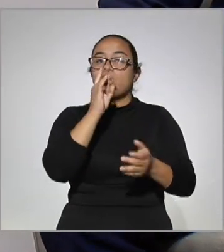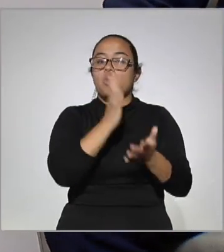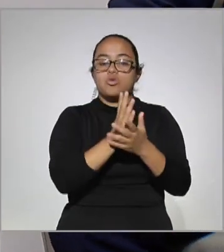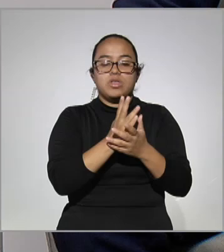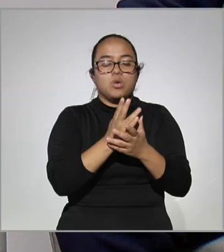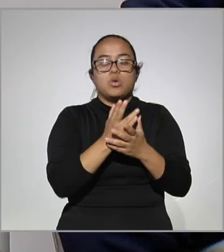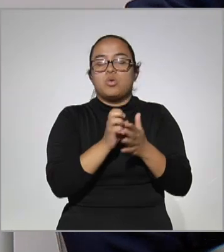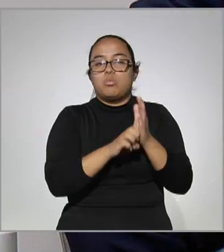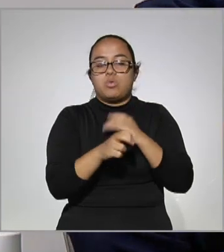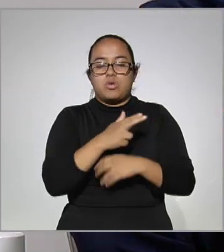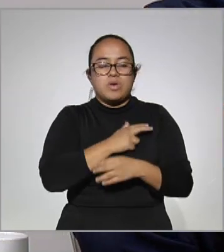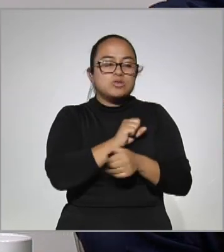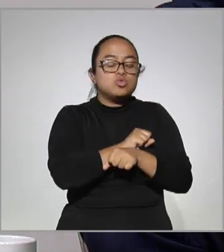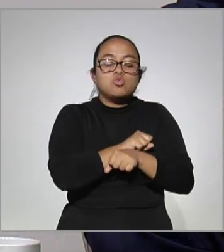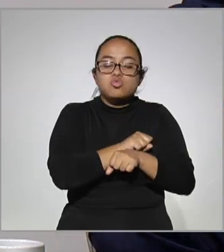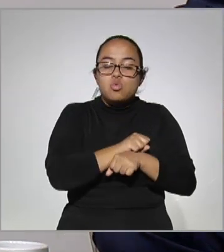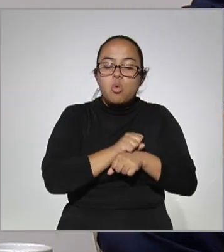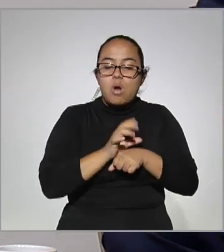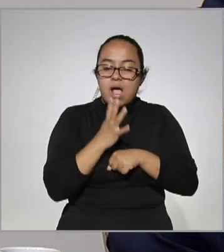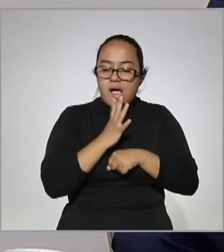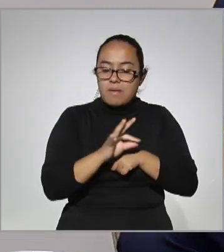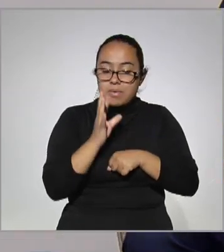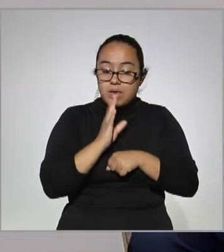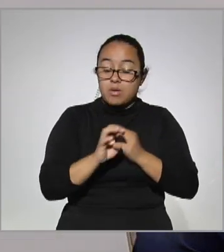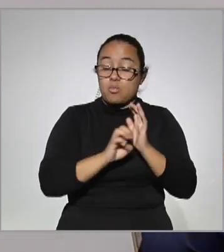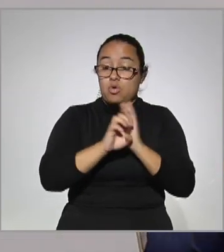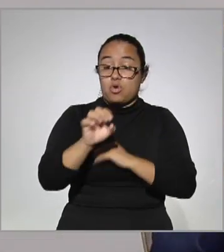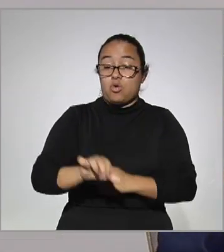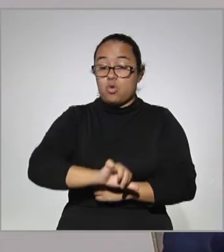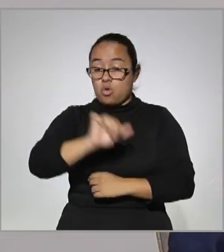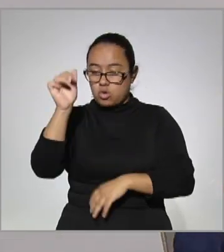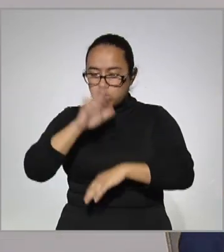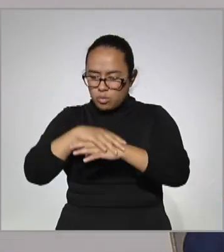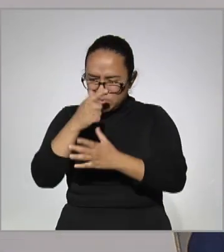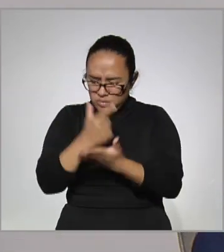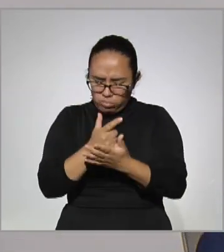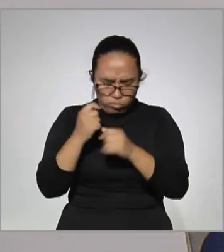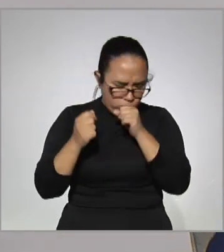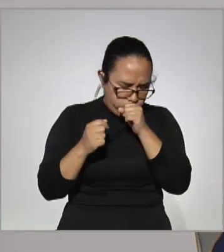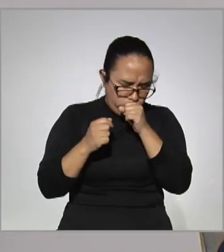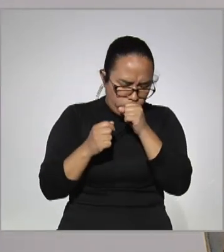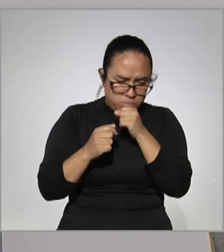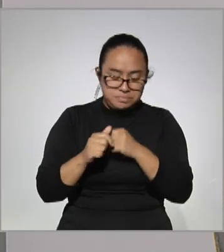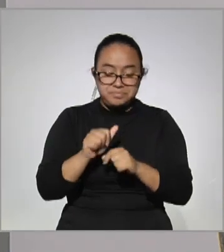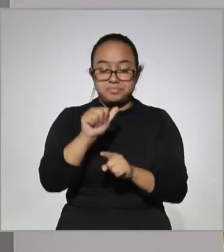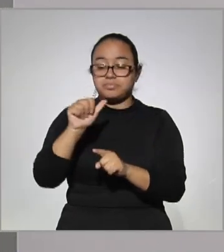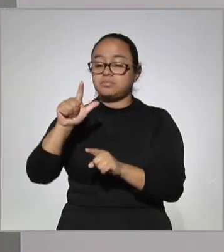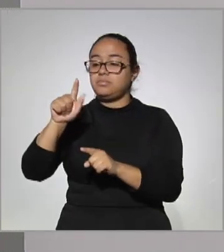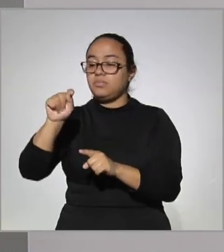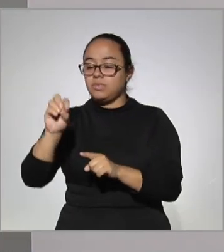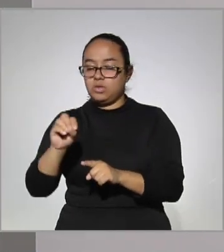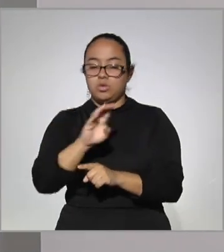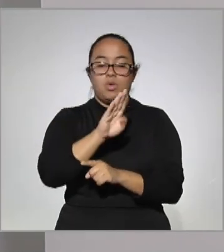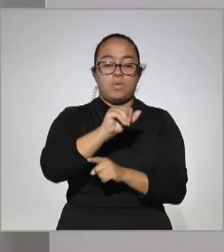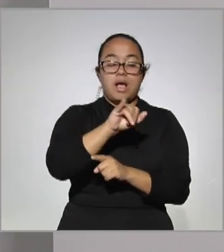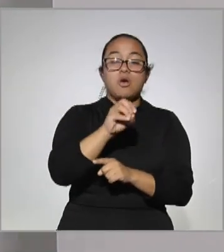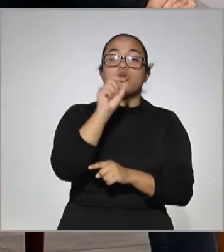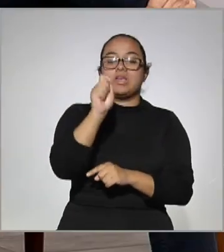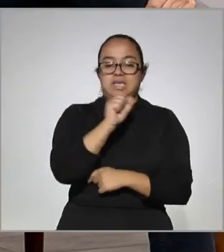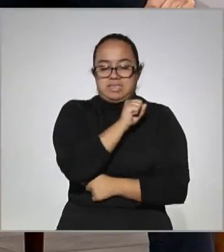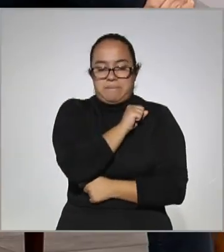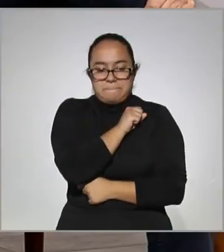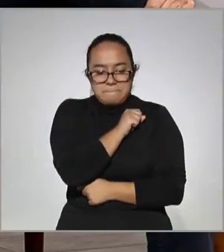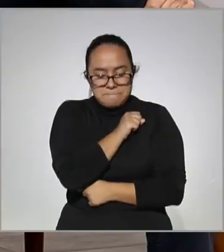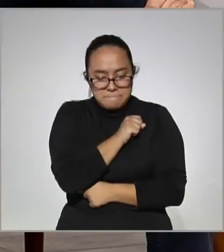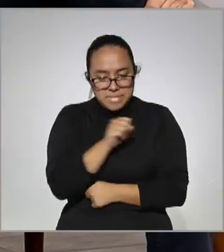las lesiones de bajo grado. Ajá. Ya en las lesiones de alto grado no es una de las alto y bajo grado de malignidad. De malignidad,